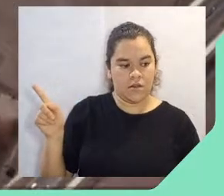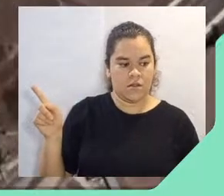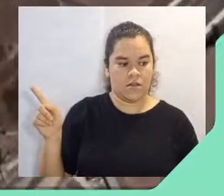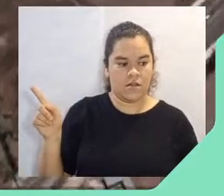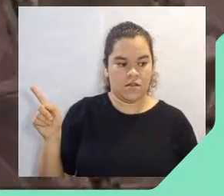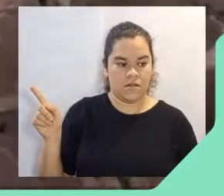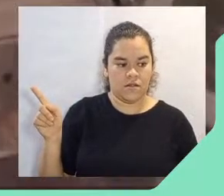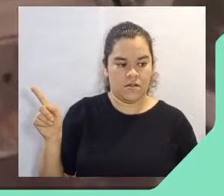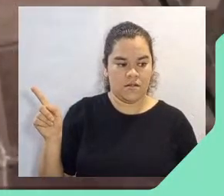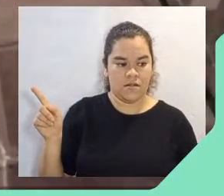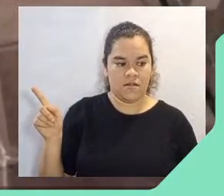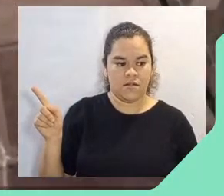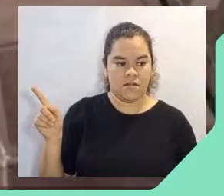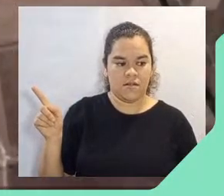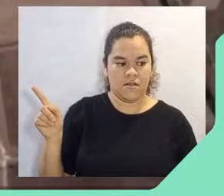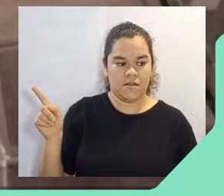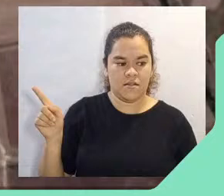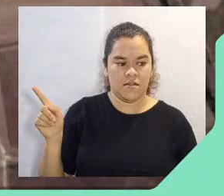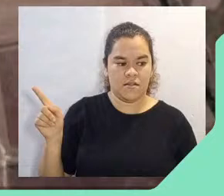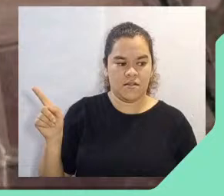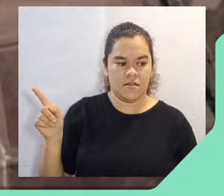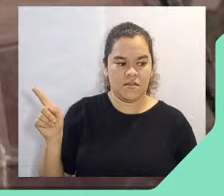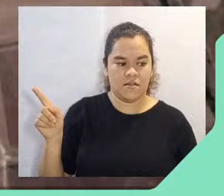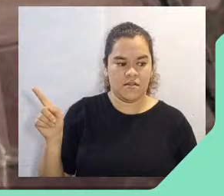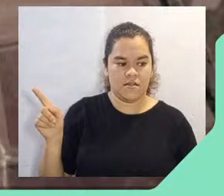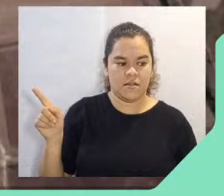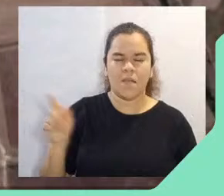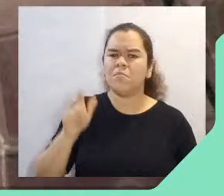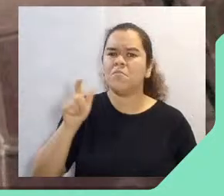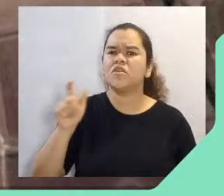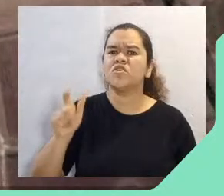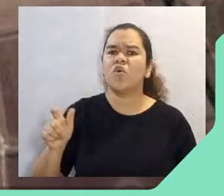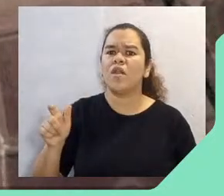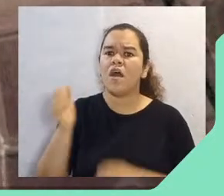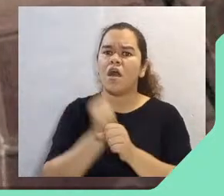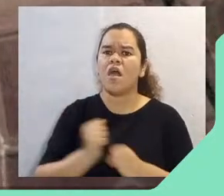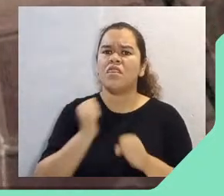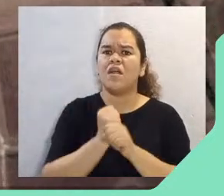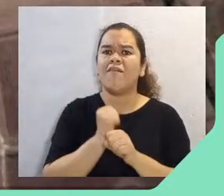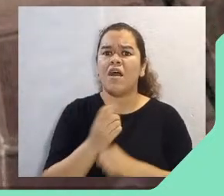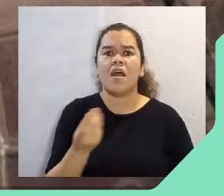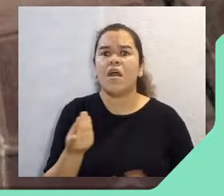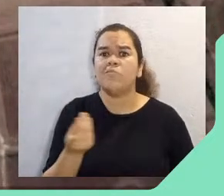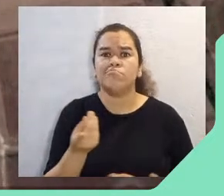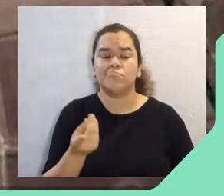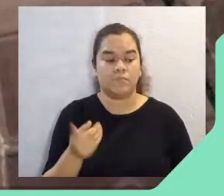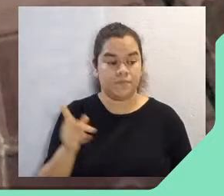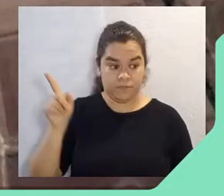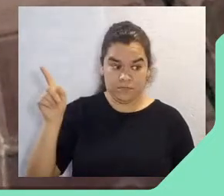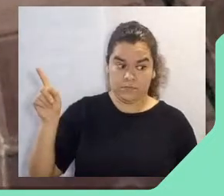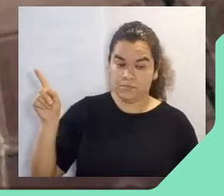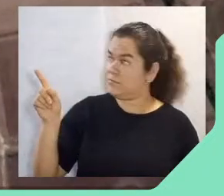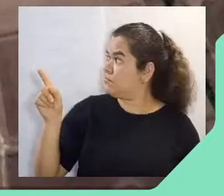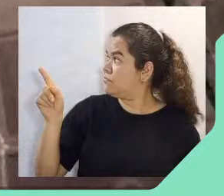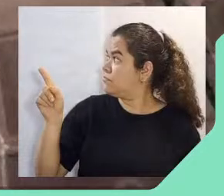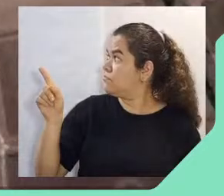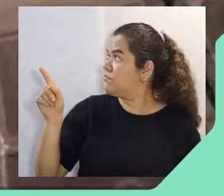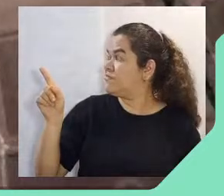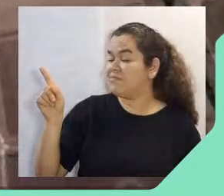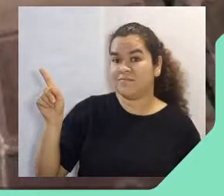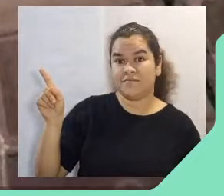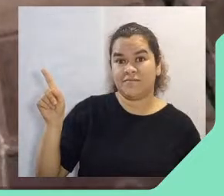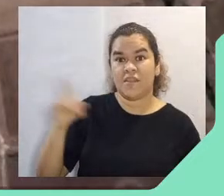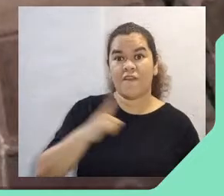vamos a viajar un poquitito y vamos a ver dónde trabaja el ingeniero electricista. Esto que están viendo ustedes acá es nuestra facultad. Vamos a iniciar